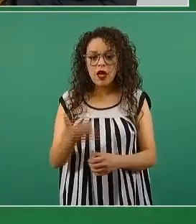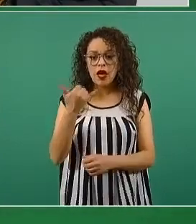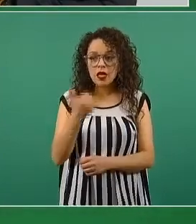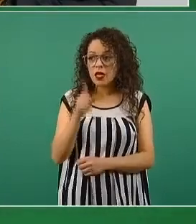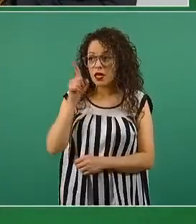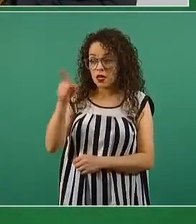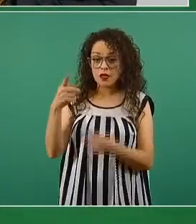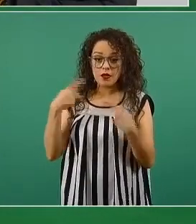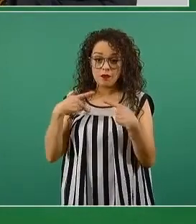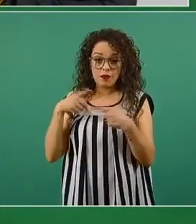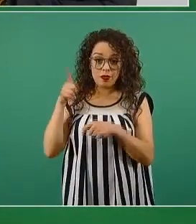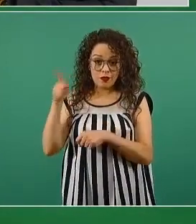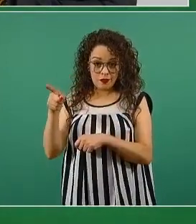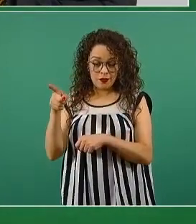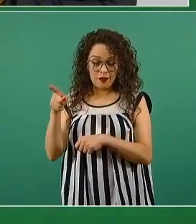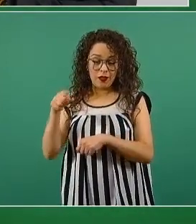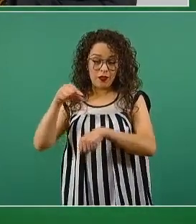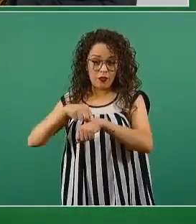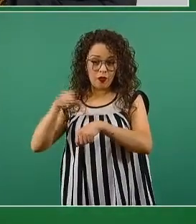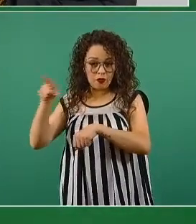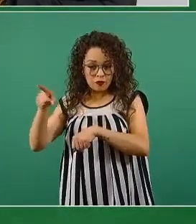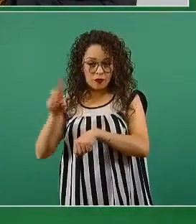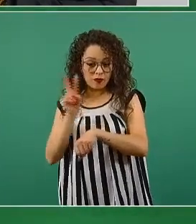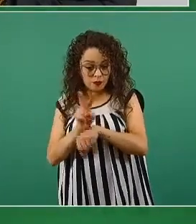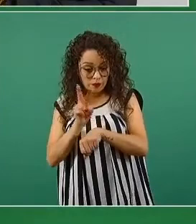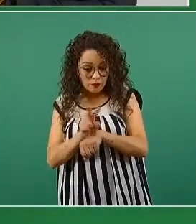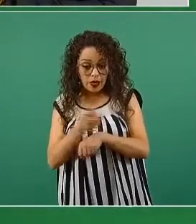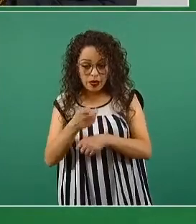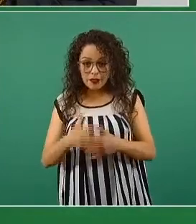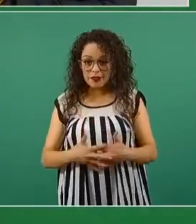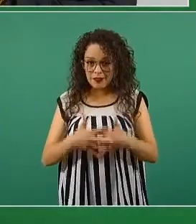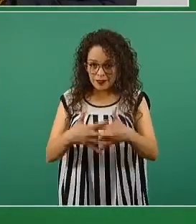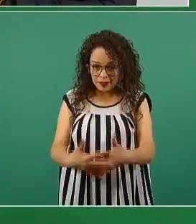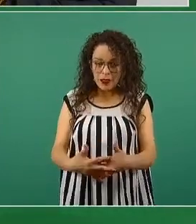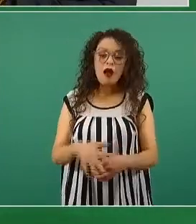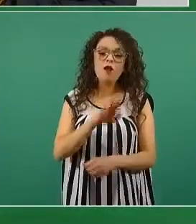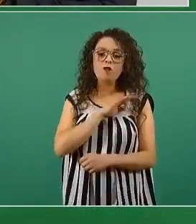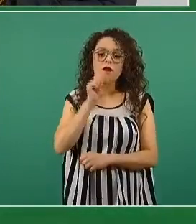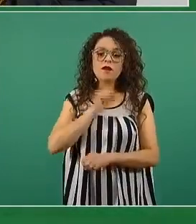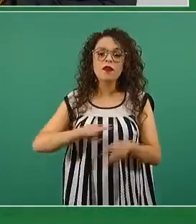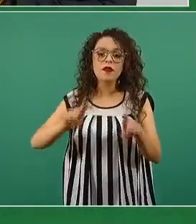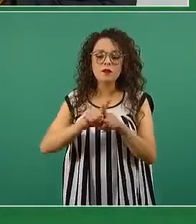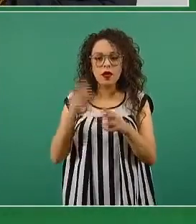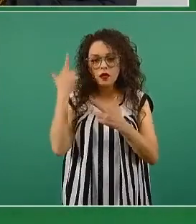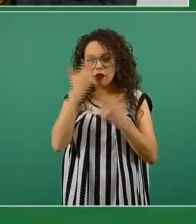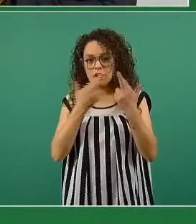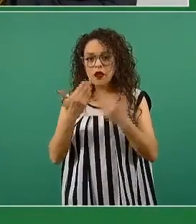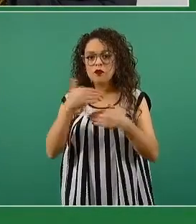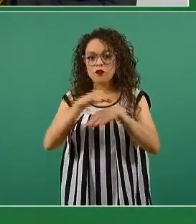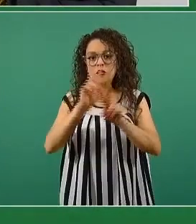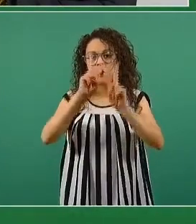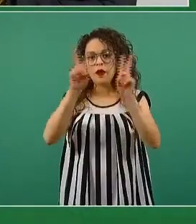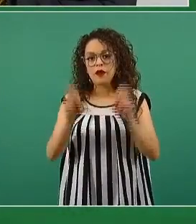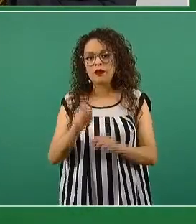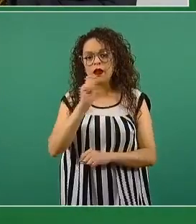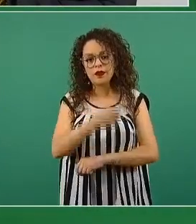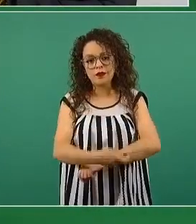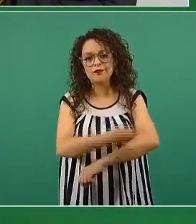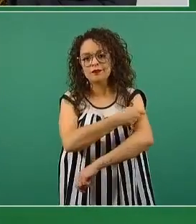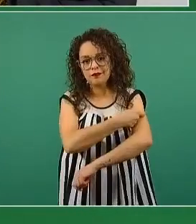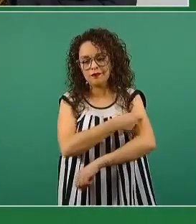personal de salud que vigila el embarazo pueda activamente también tener una acción de farmacovigilancia más